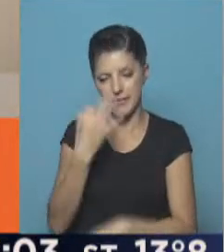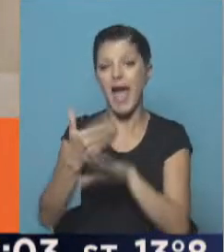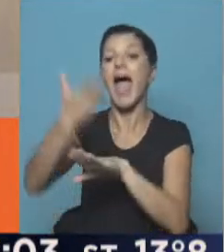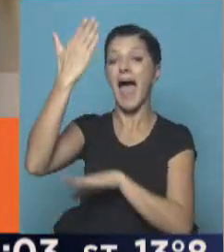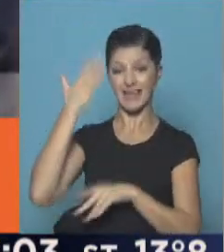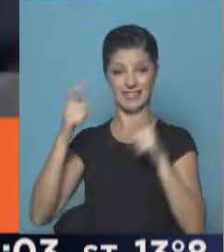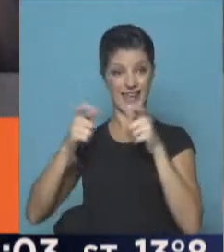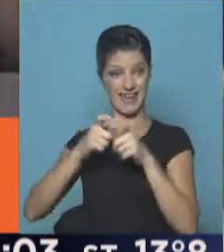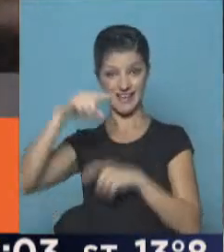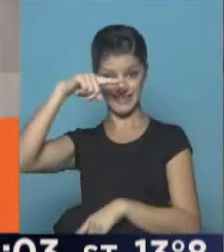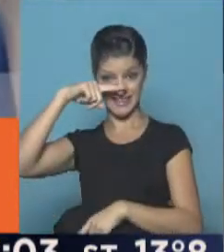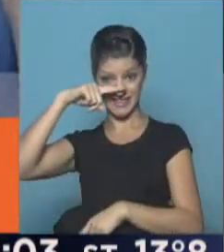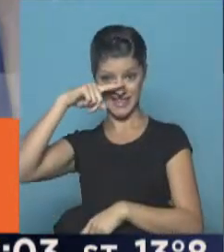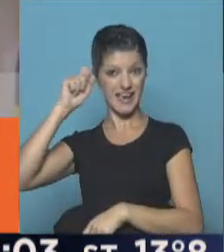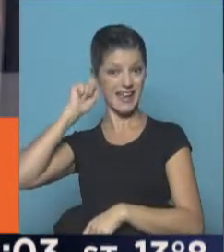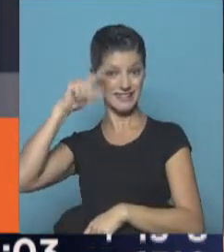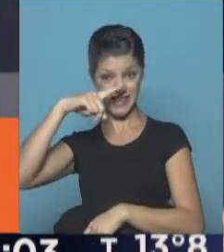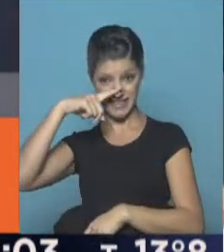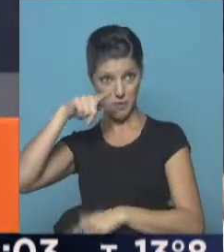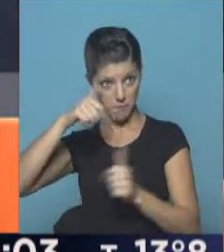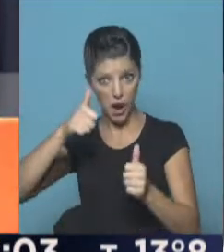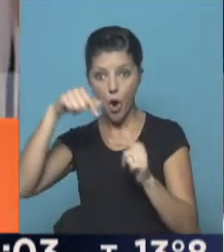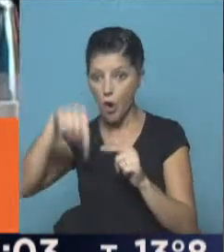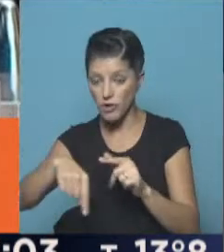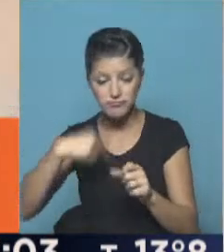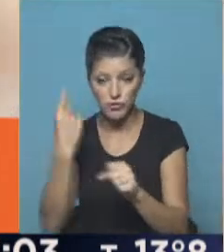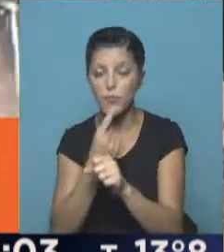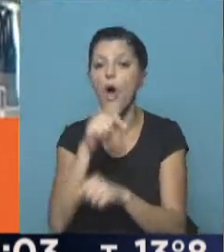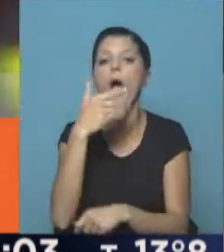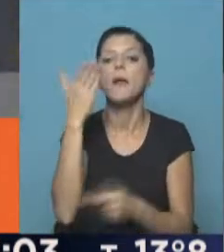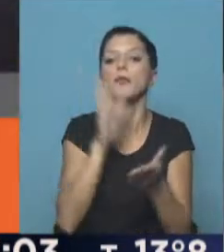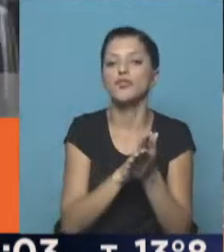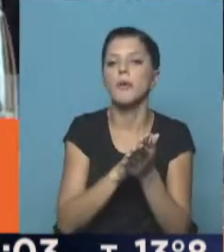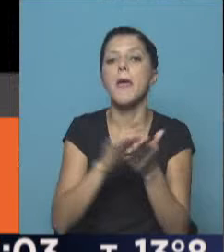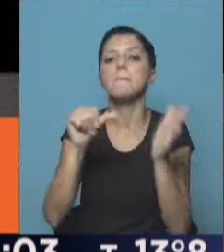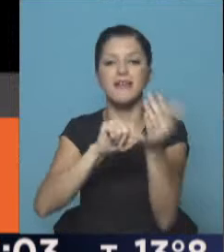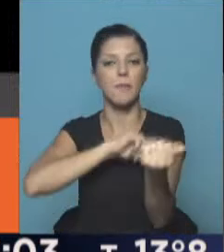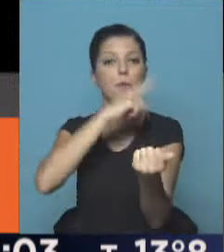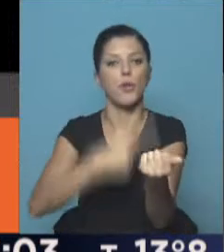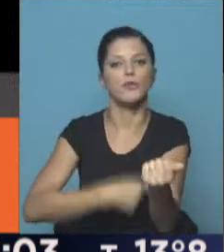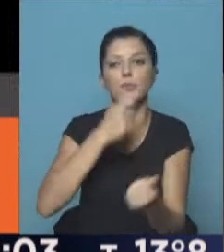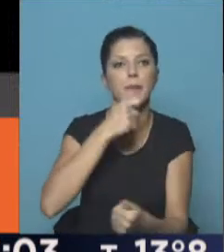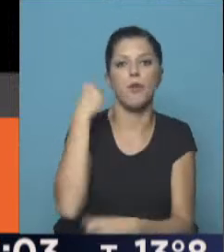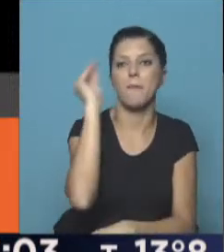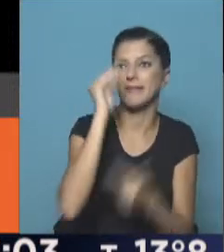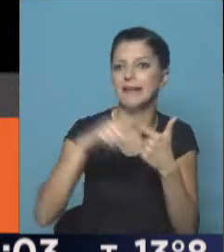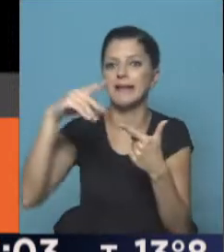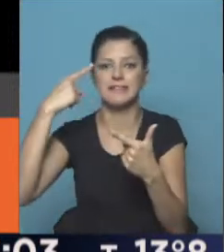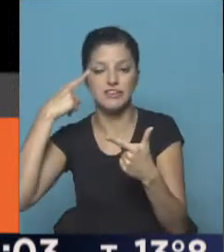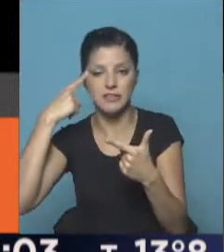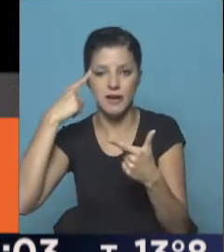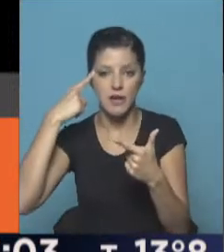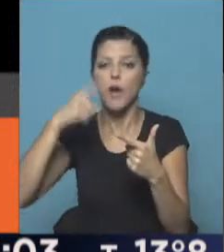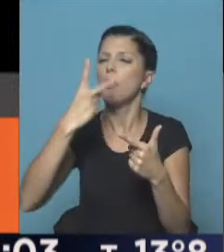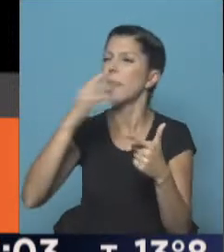G7 alcanzaba, hoy no alcanza. Hoy hablamos de potencias como Brasil, como China. Uno iba a Shanghái hacía 20, 25 años y se